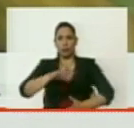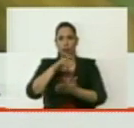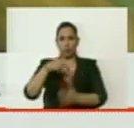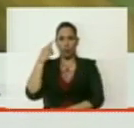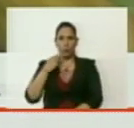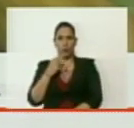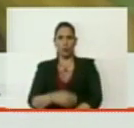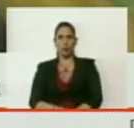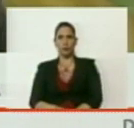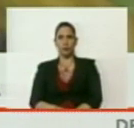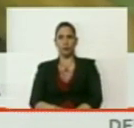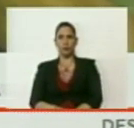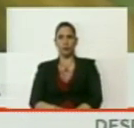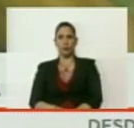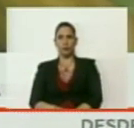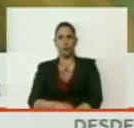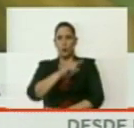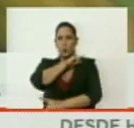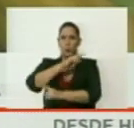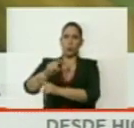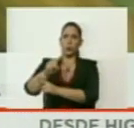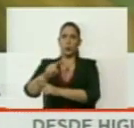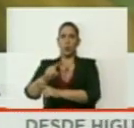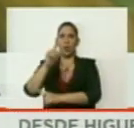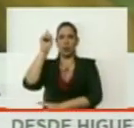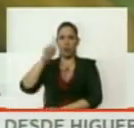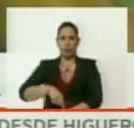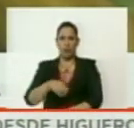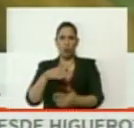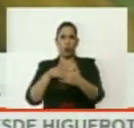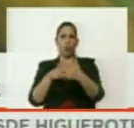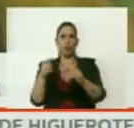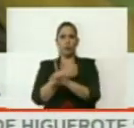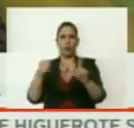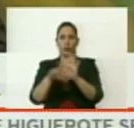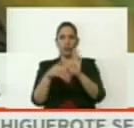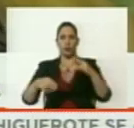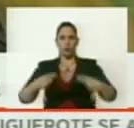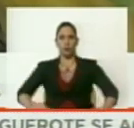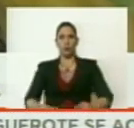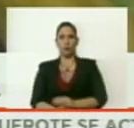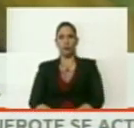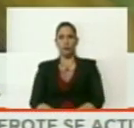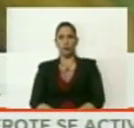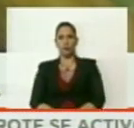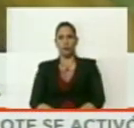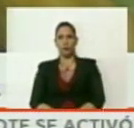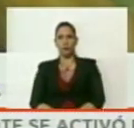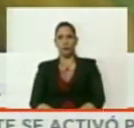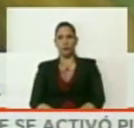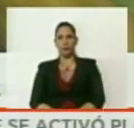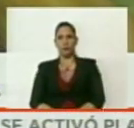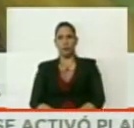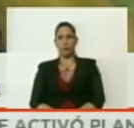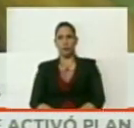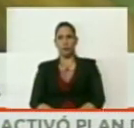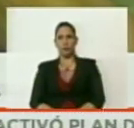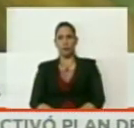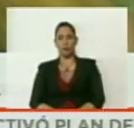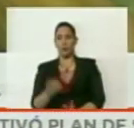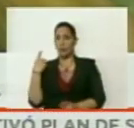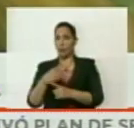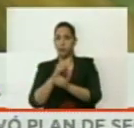Nacional Bolivariana, acusándolos también contra violaciones de derechos humanos. Hay que